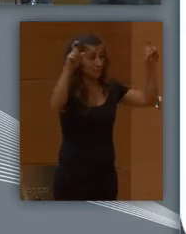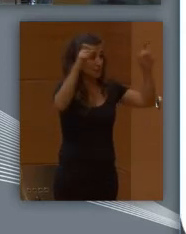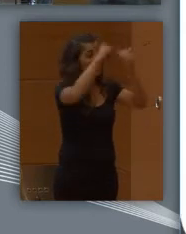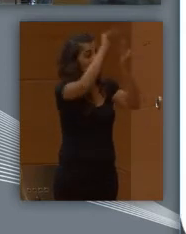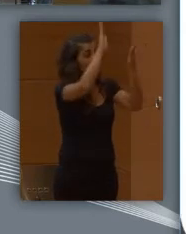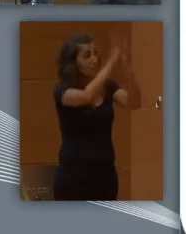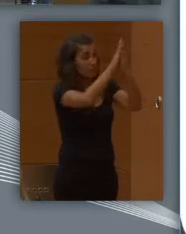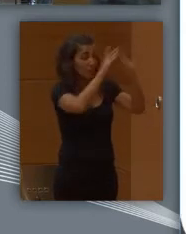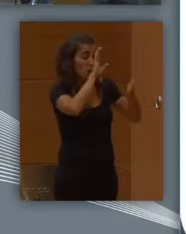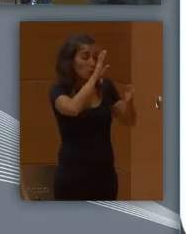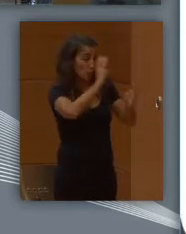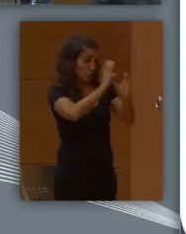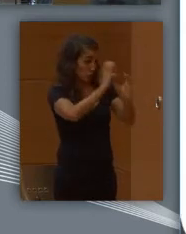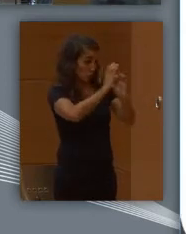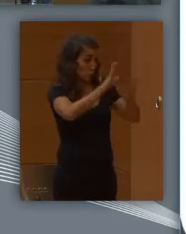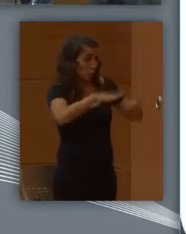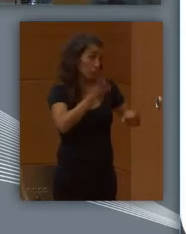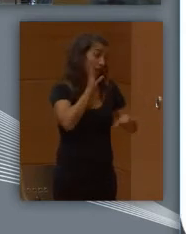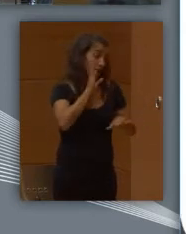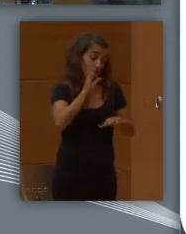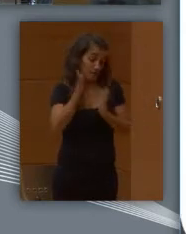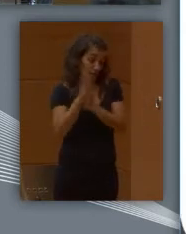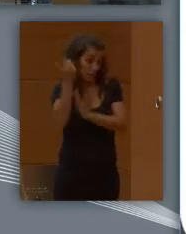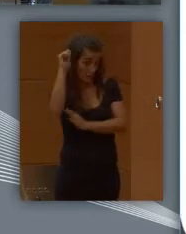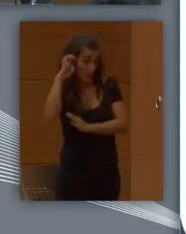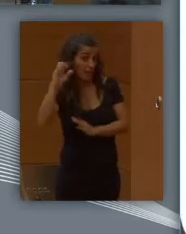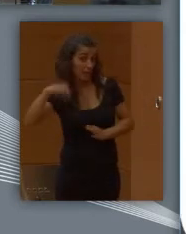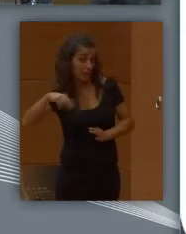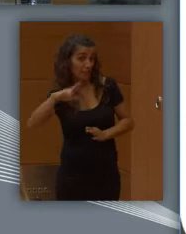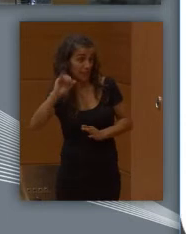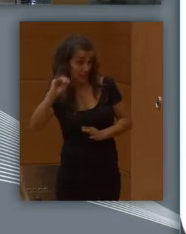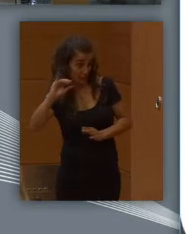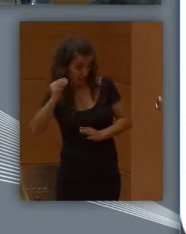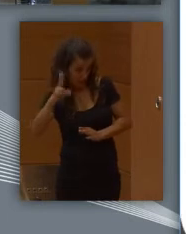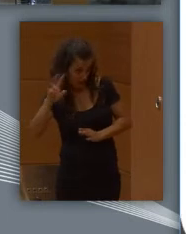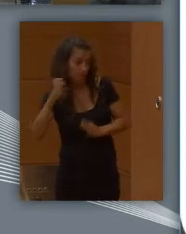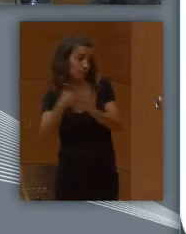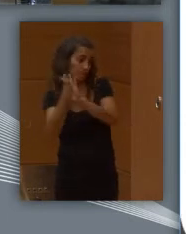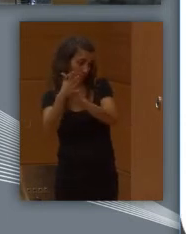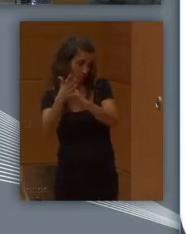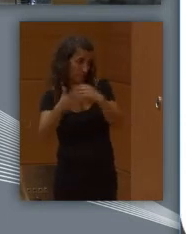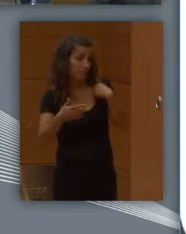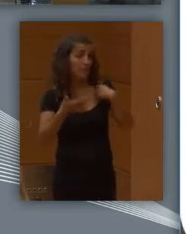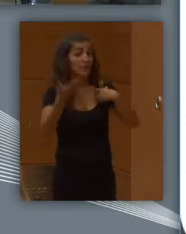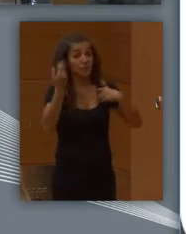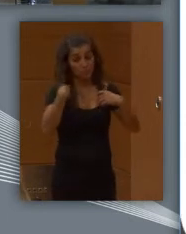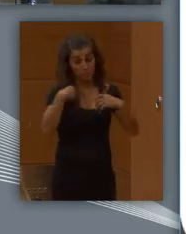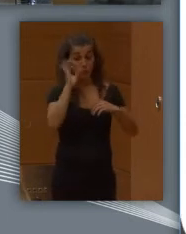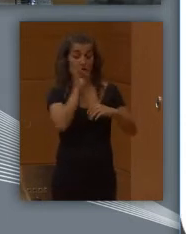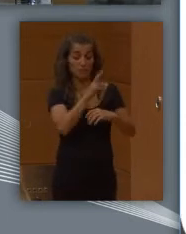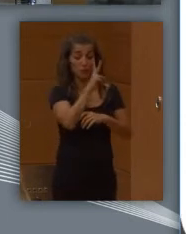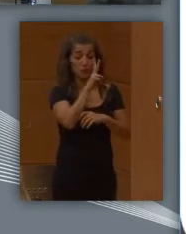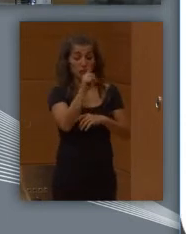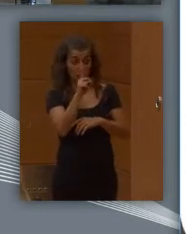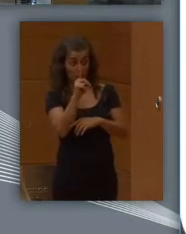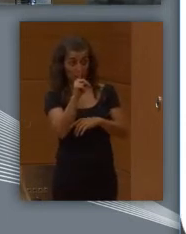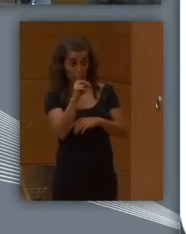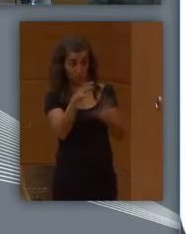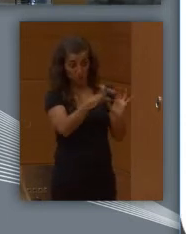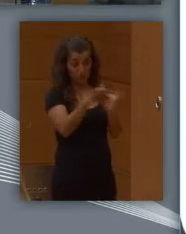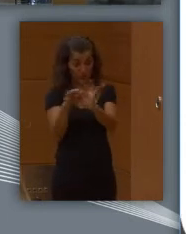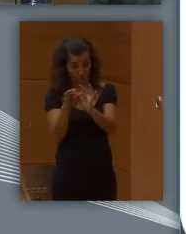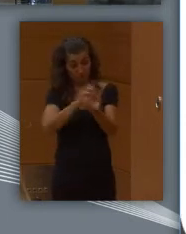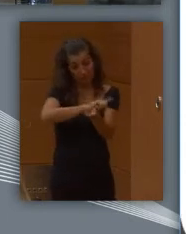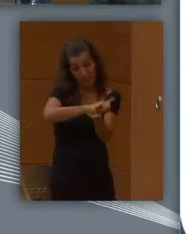comentado Enrique. Estas son solo algunas de las herramientas que el viajero del siglo XXI tiene en la actualidad en su smartphone. Bueno, como quiero